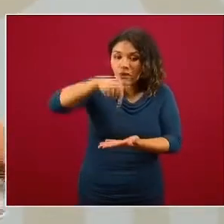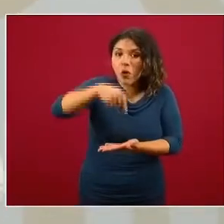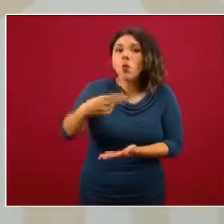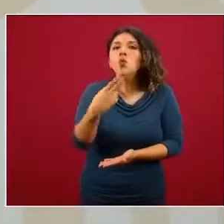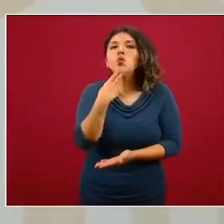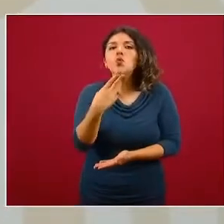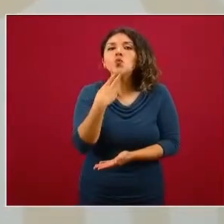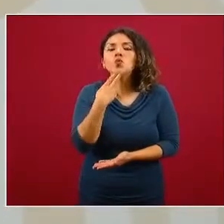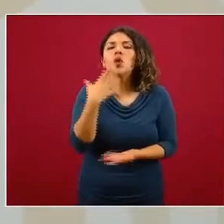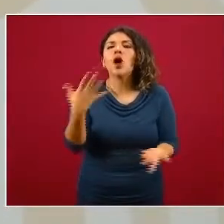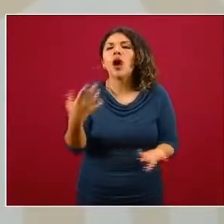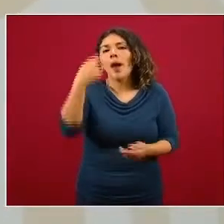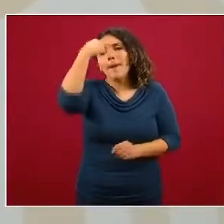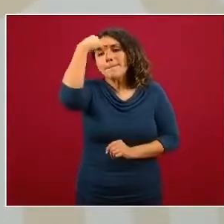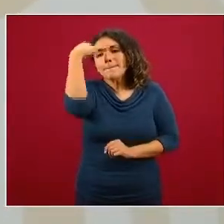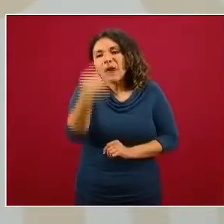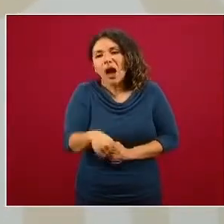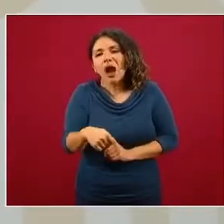para